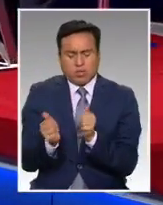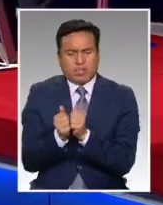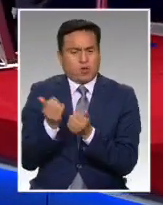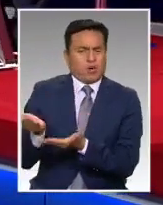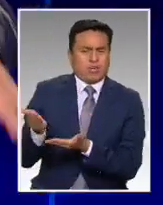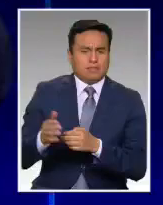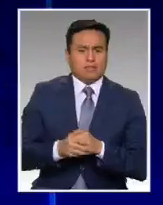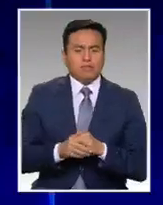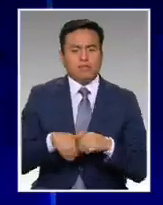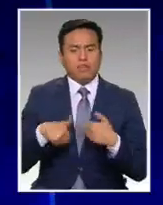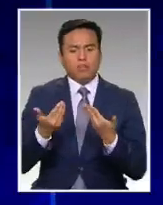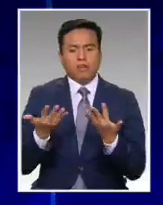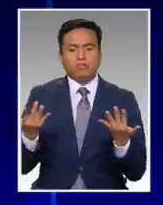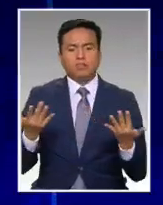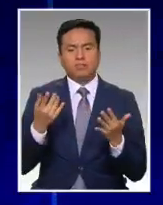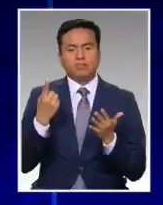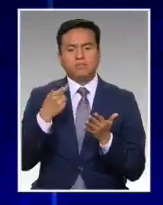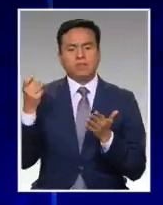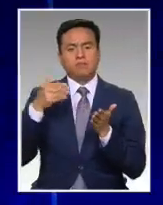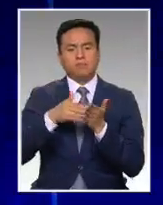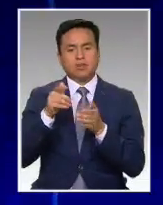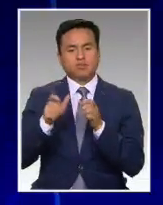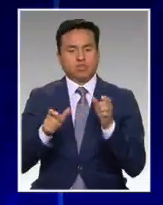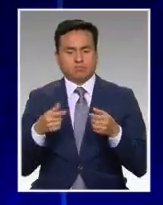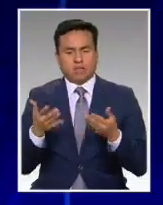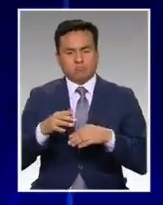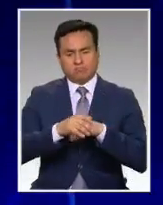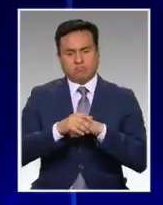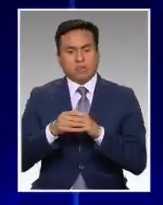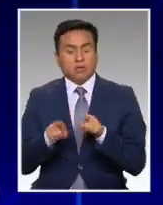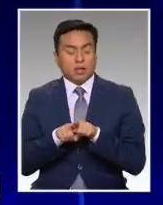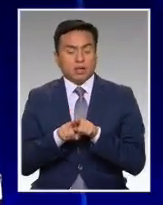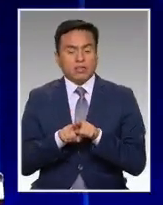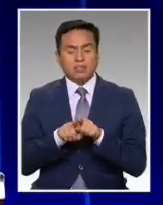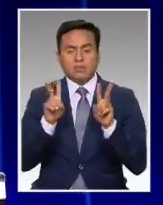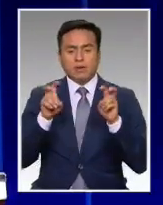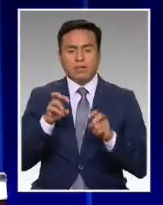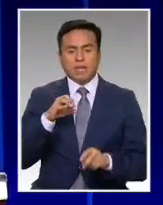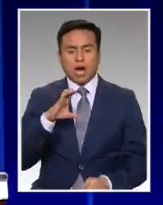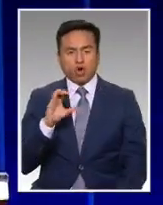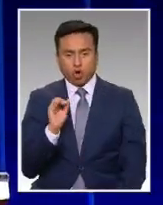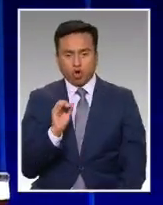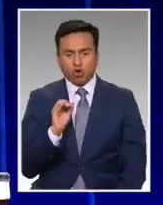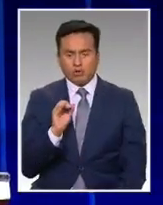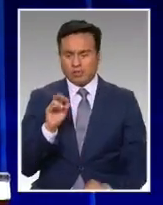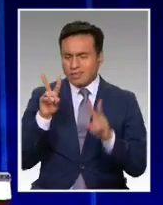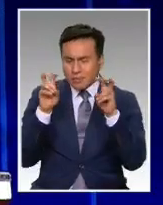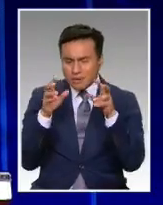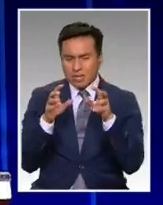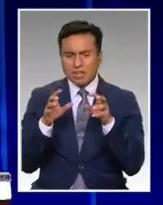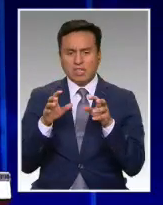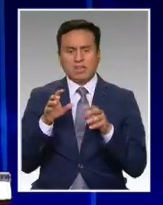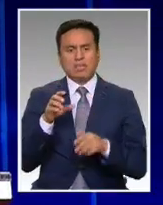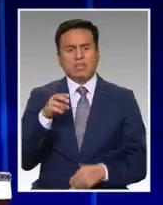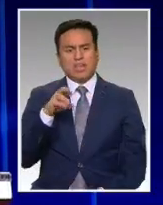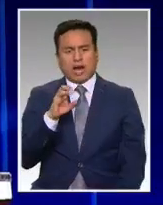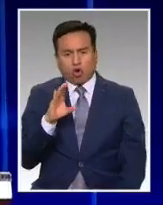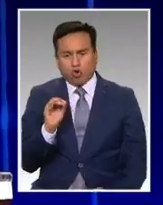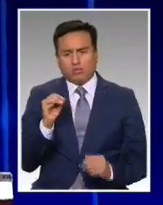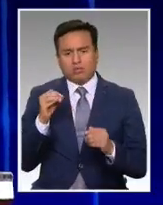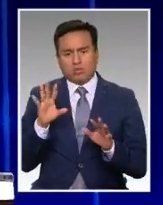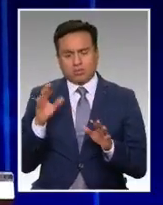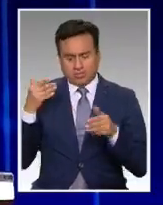le da la mano a más de 100 mil personas uno grandes temas del narco y quiero decirle algo el narco no ha llegado ya llegó